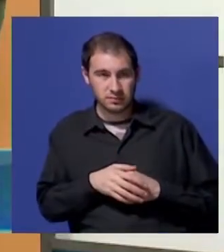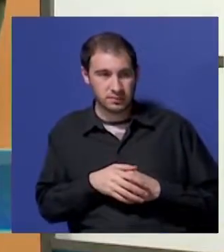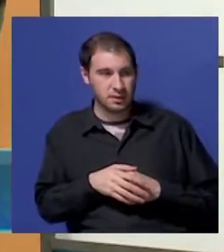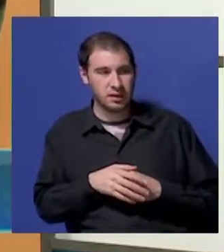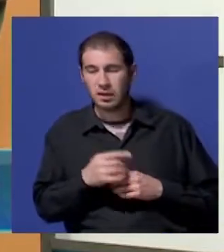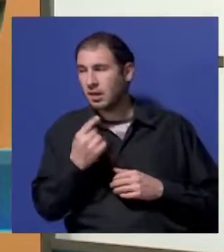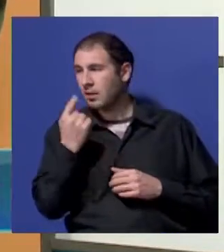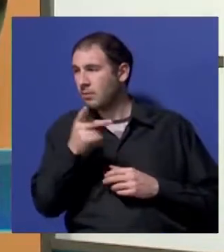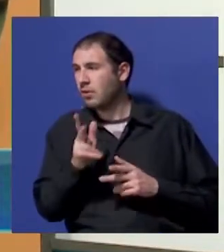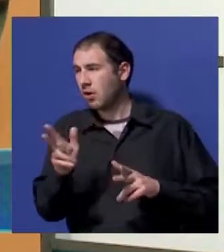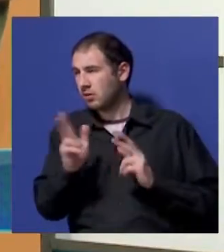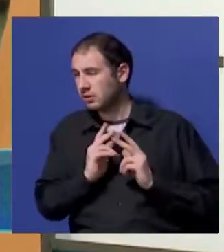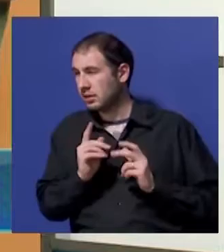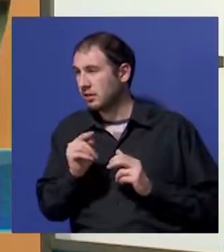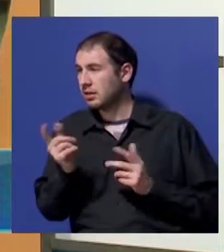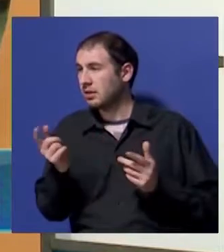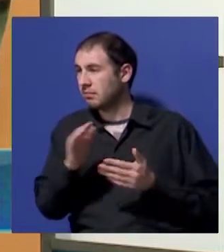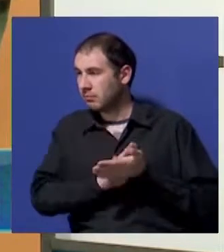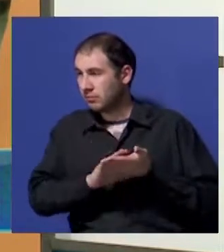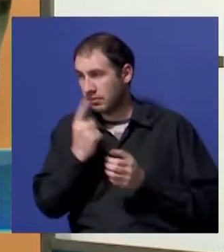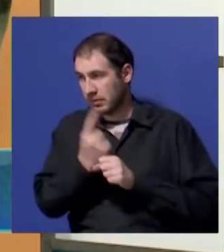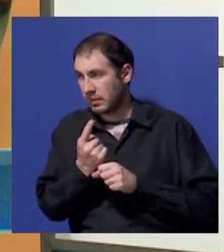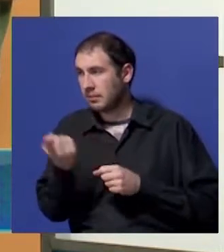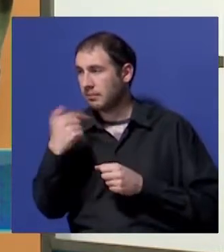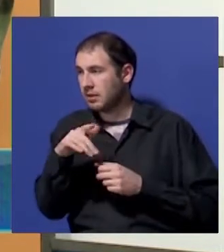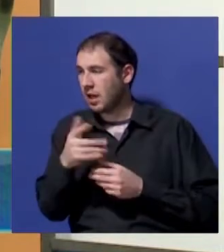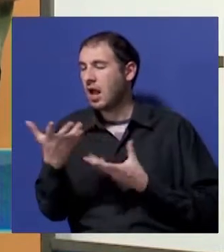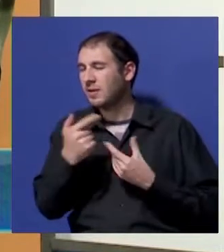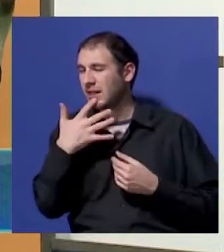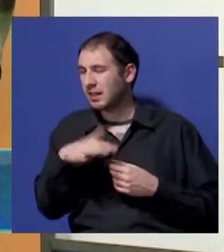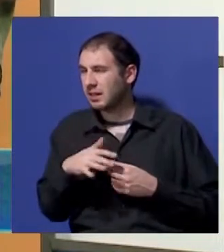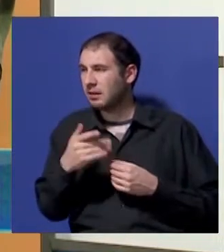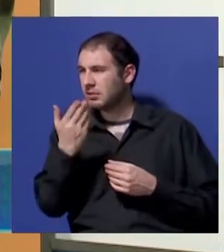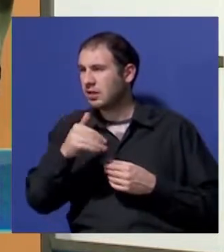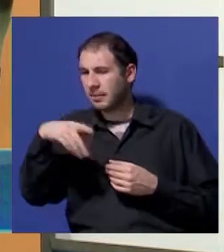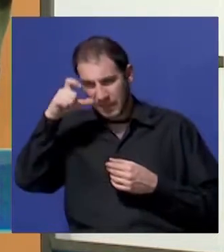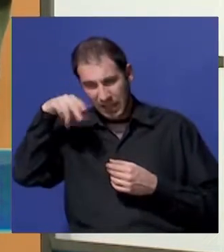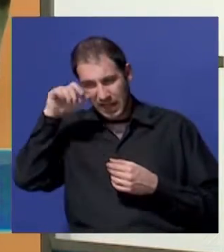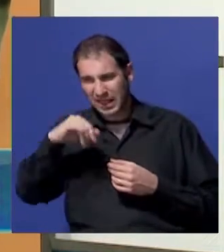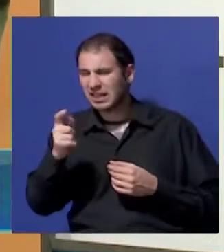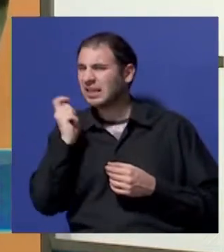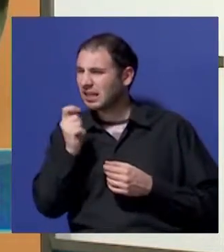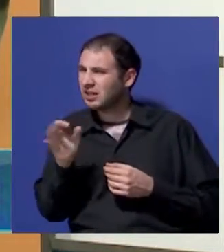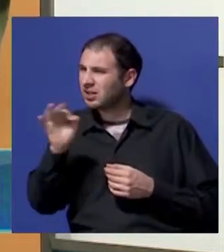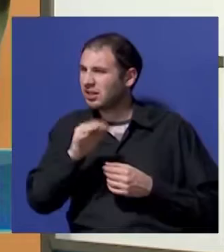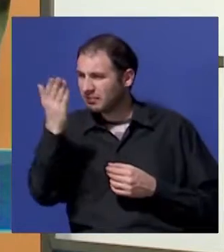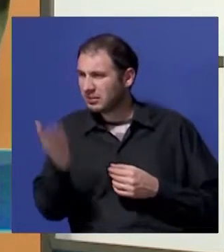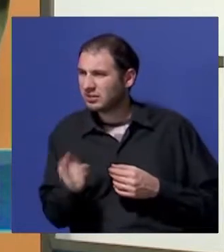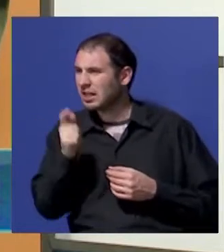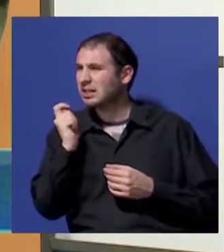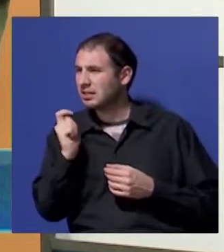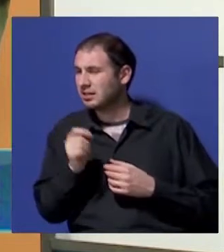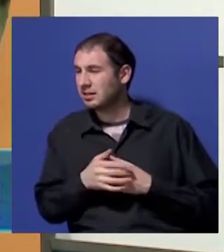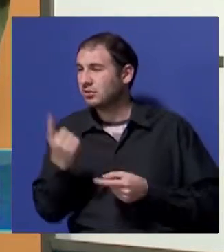Algo adelantabas recién en la primera respuesta que dabas, pero ayúdanos a entender quién fue Menéndez, ¿no? O quién es Menéndez, quién ha sido Menéndez para la